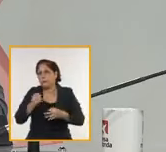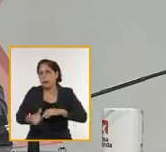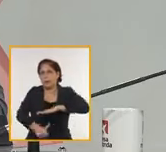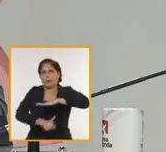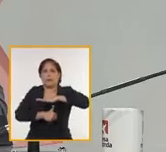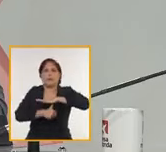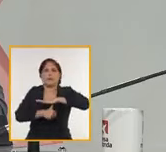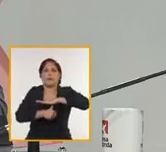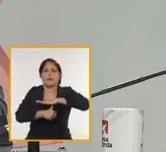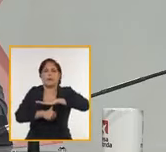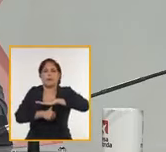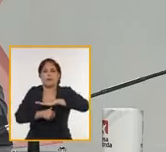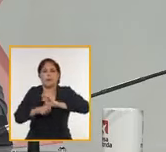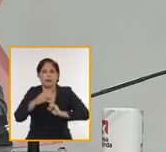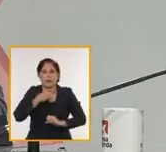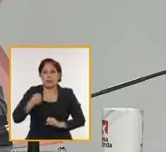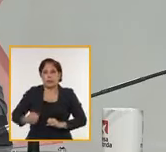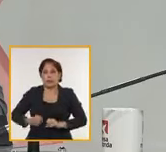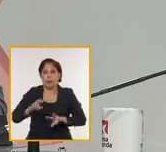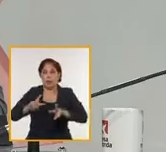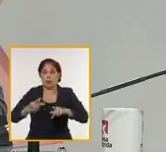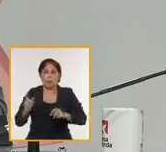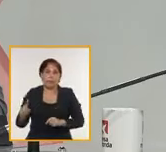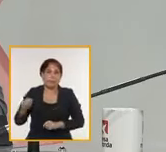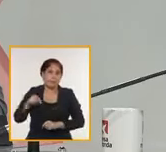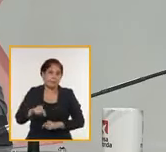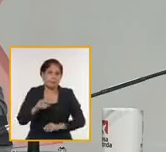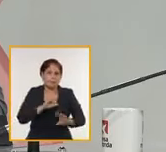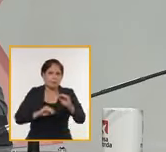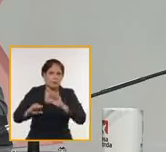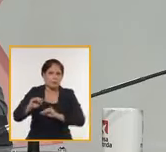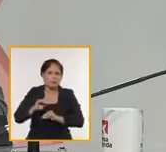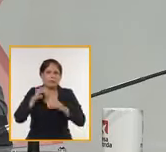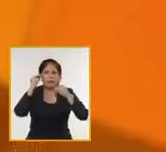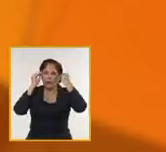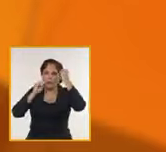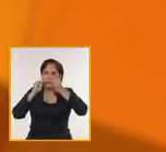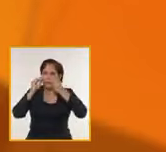presidente anfitrión Xi Jinping, y regresamos en unos minutos para comenzar nuestro análisis.